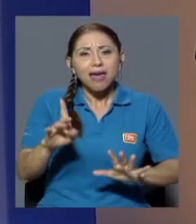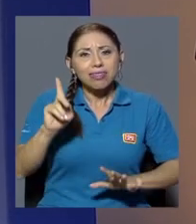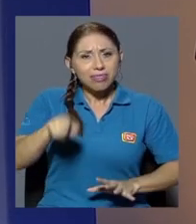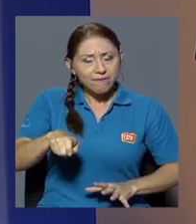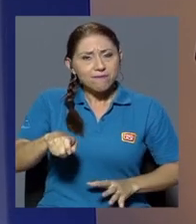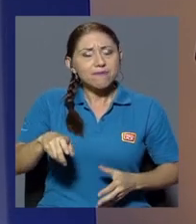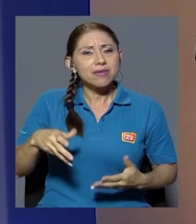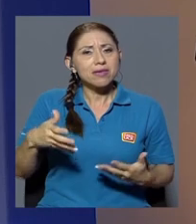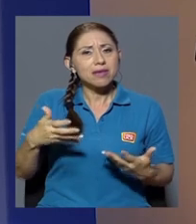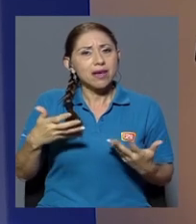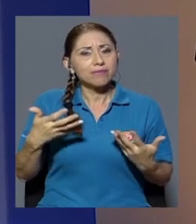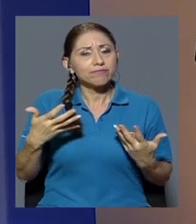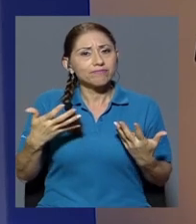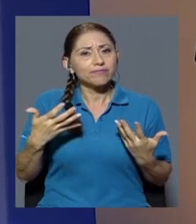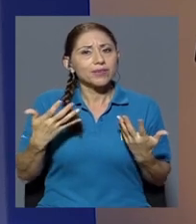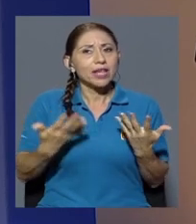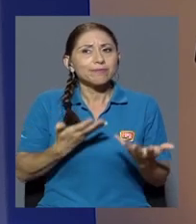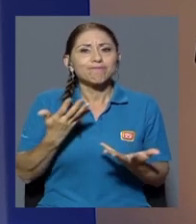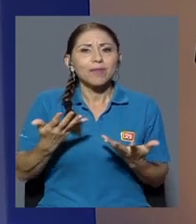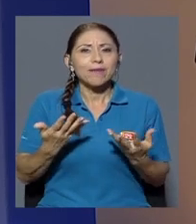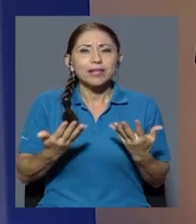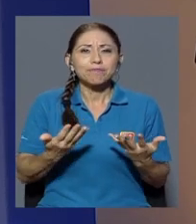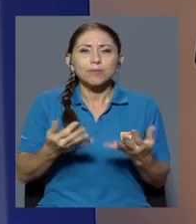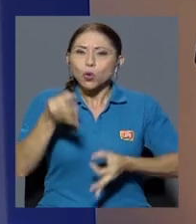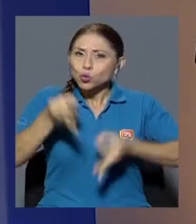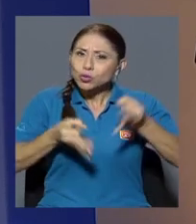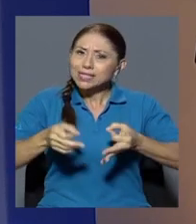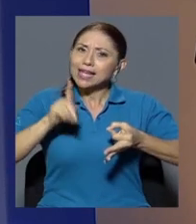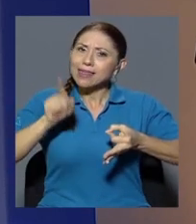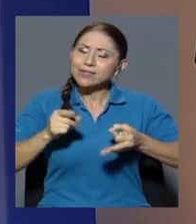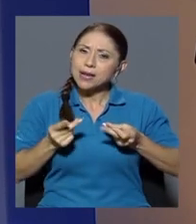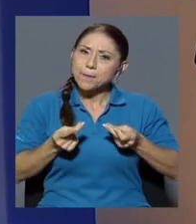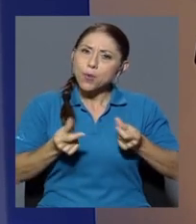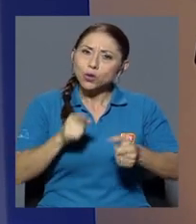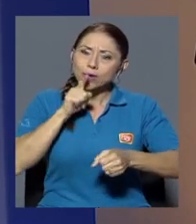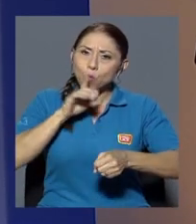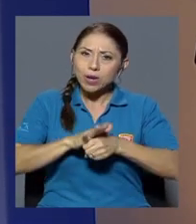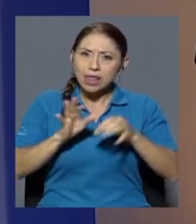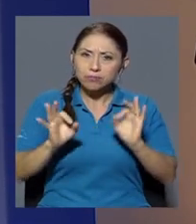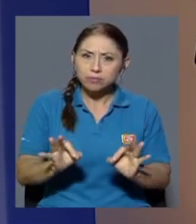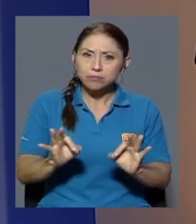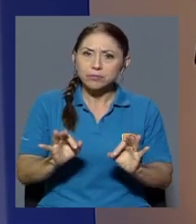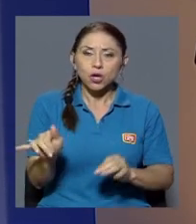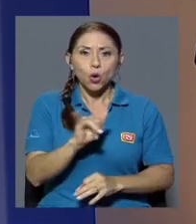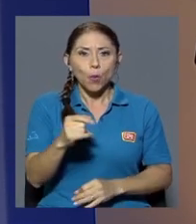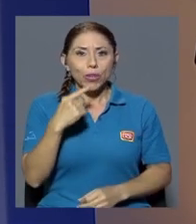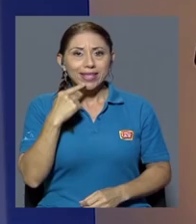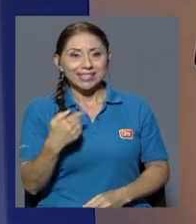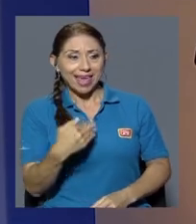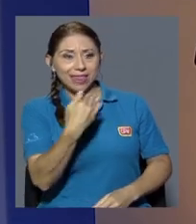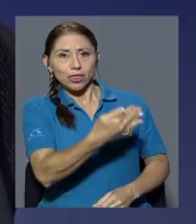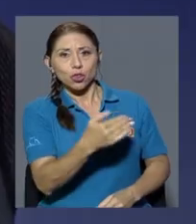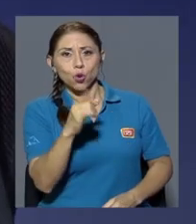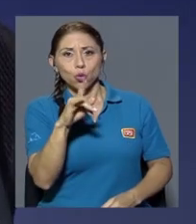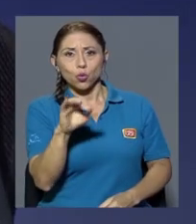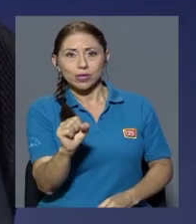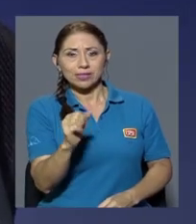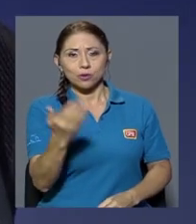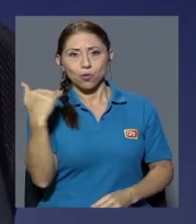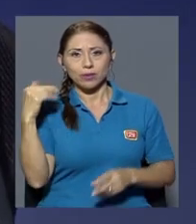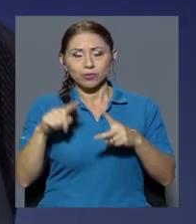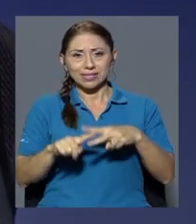modo la justicia debe ser pronta y cumplida y como decía don luís cuando iniciamos